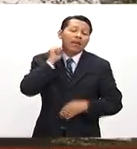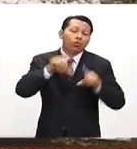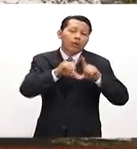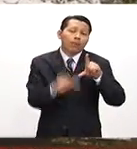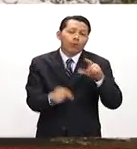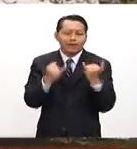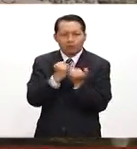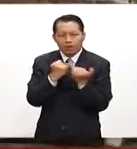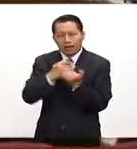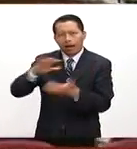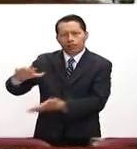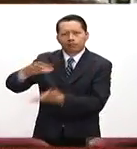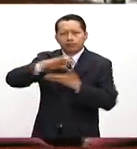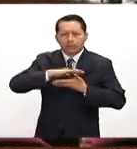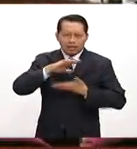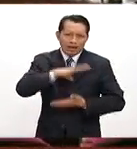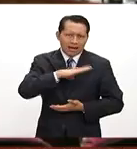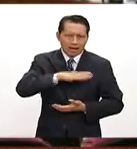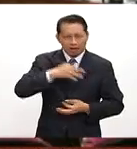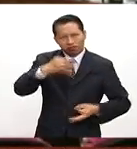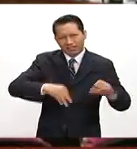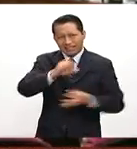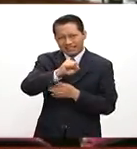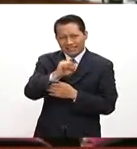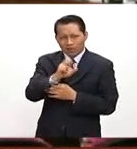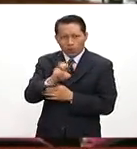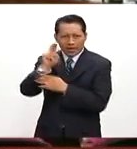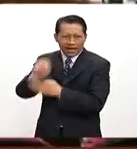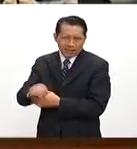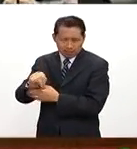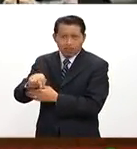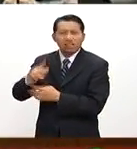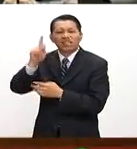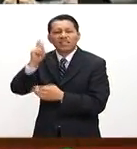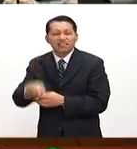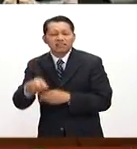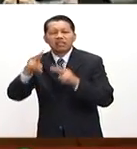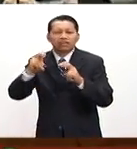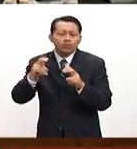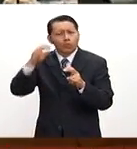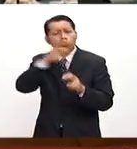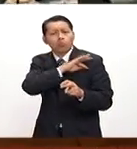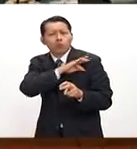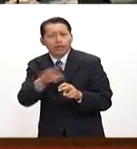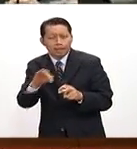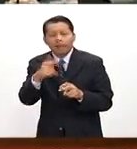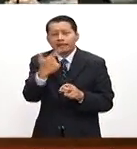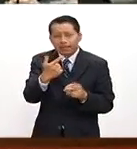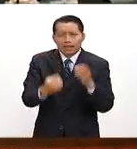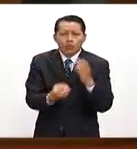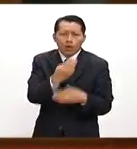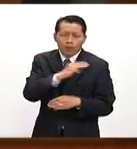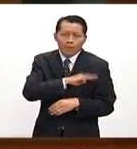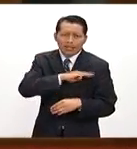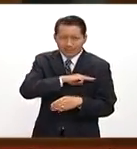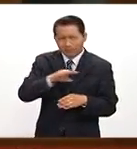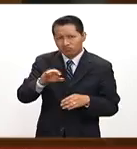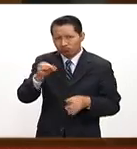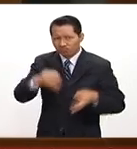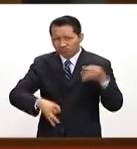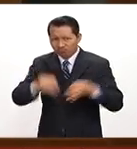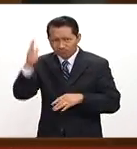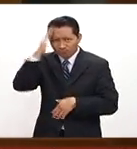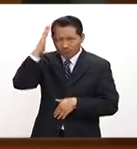República recibió de parte de la Suprema Corte de Justicia de la Nación las ternas para elegir a los 7 nuevos magistrados de la Sala Superior del